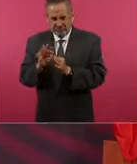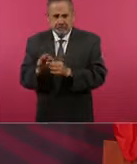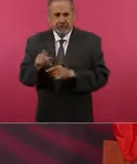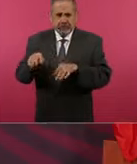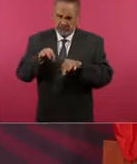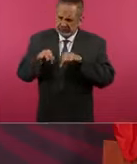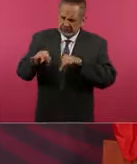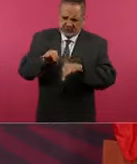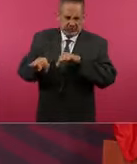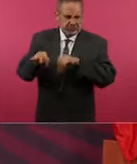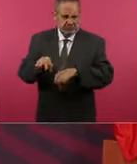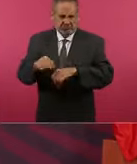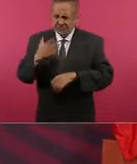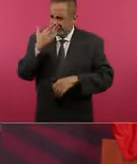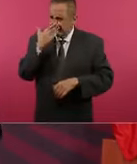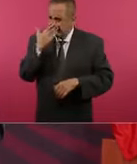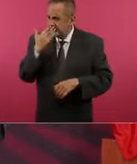trabajadores,